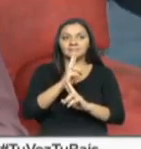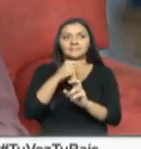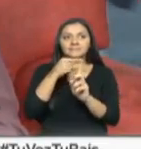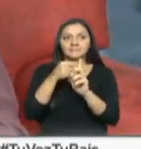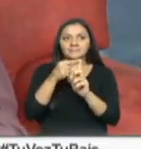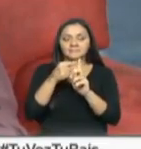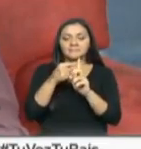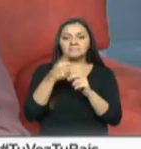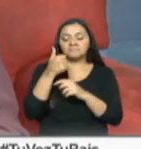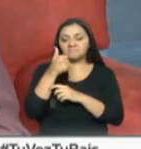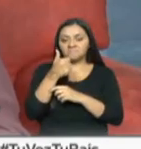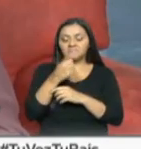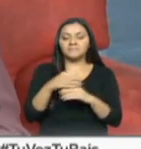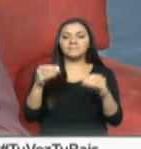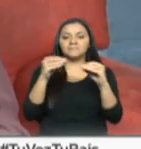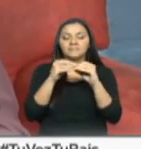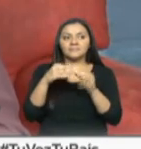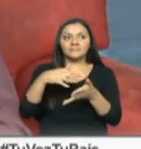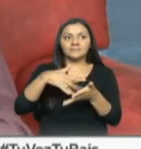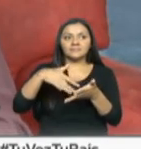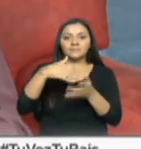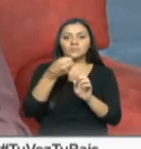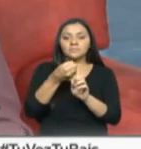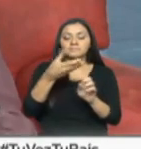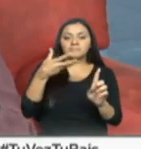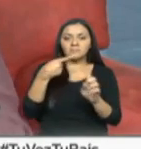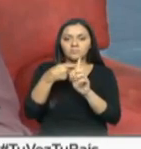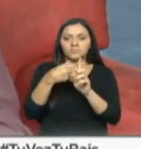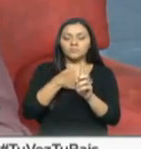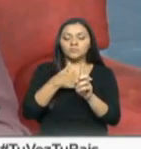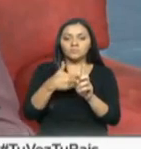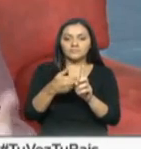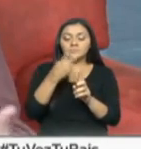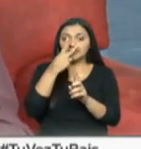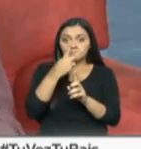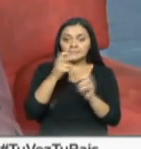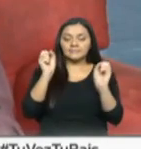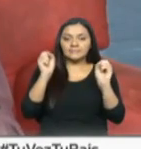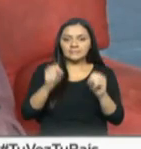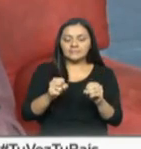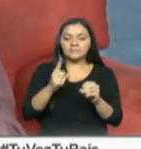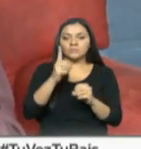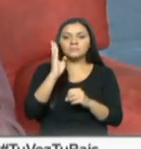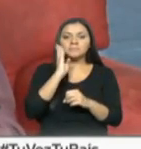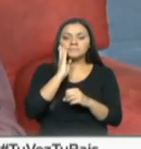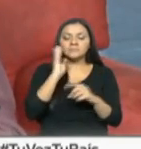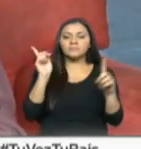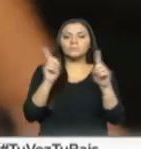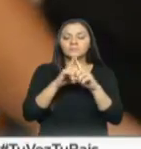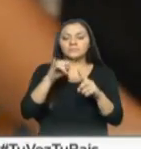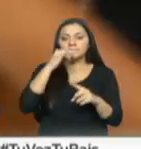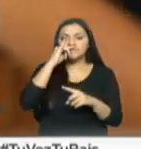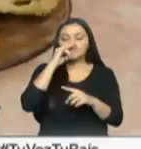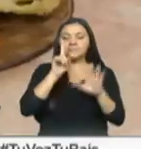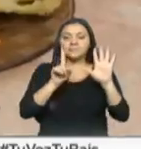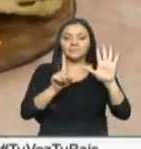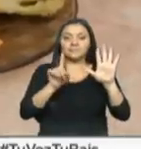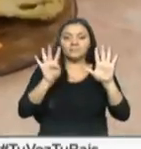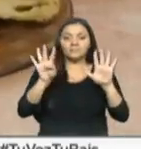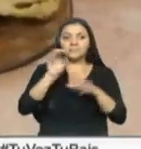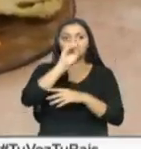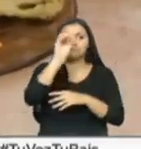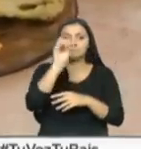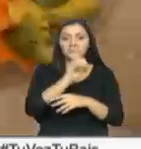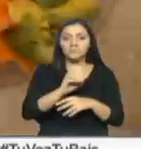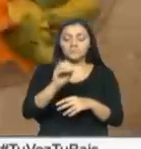positivos. De hecho, hemos hecho un estudio de impacto y el impacto declarado tanto de madres como de niños es que el 69% de las